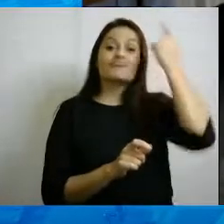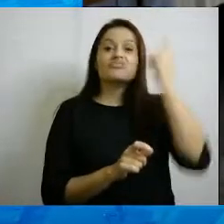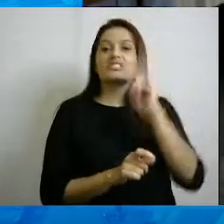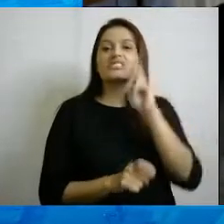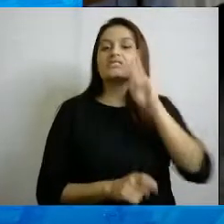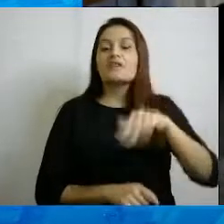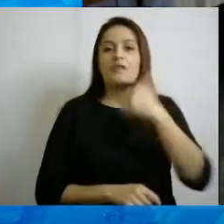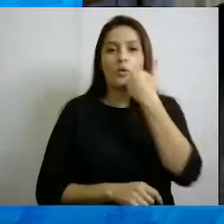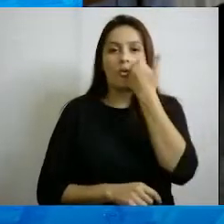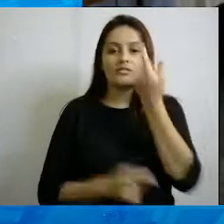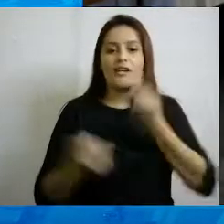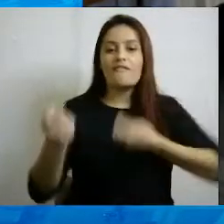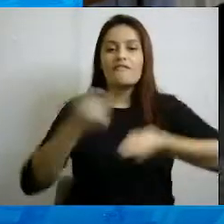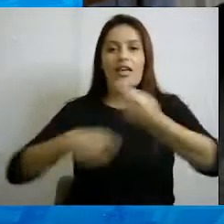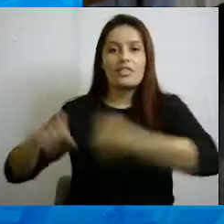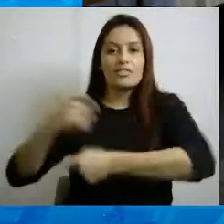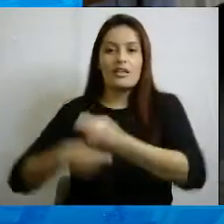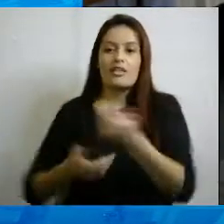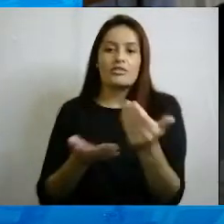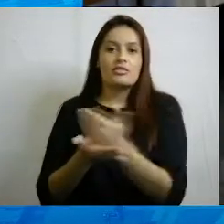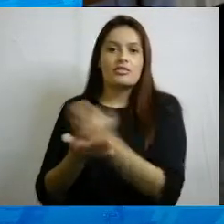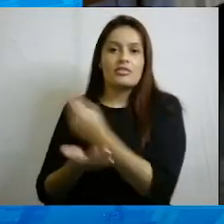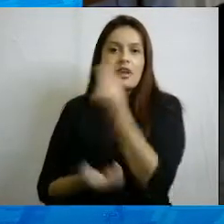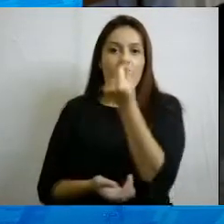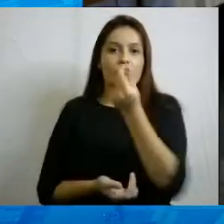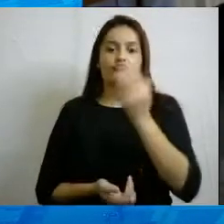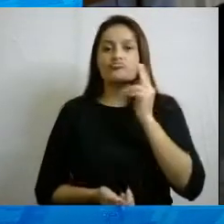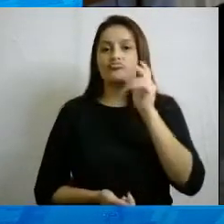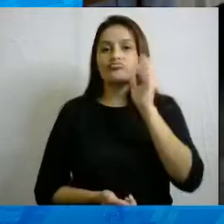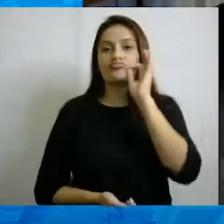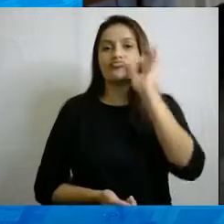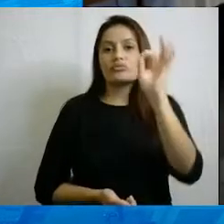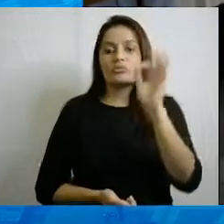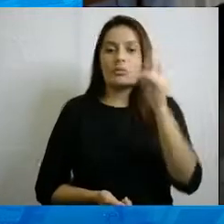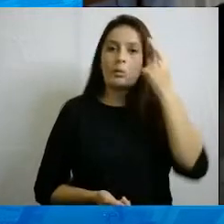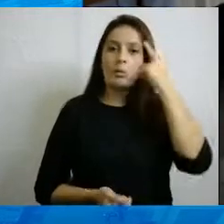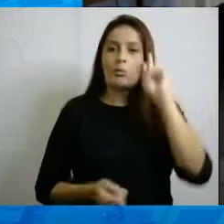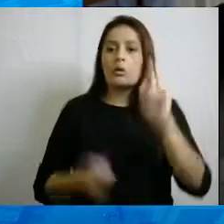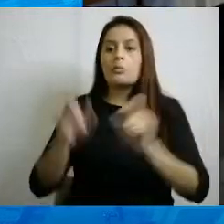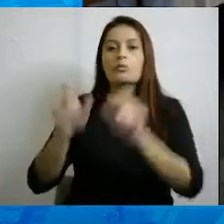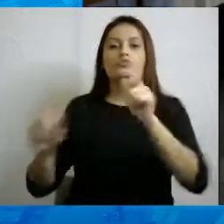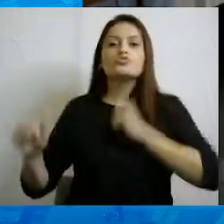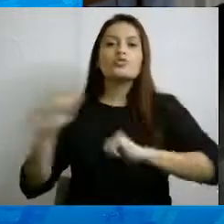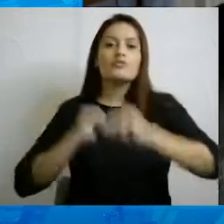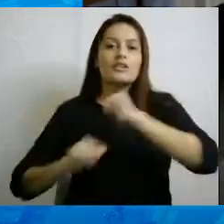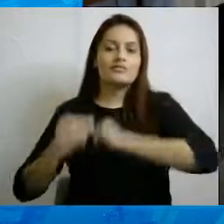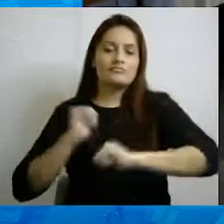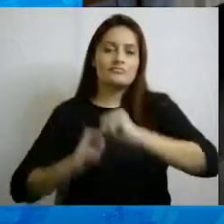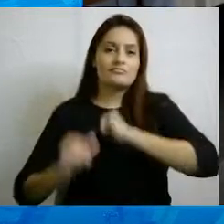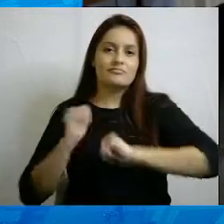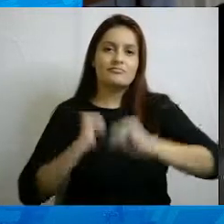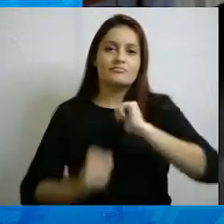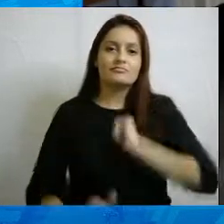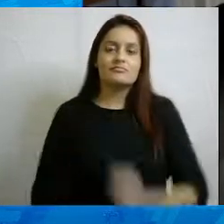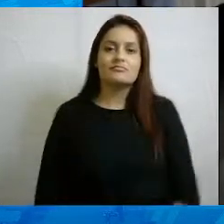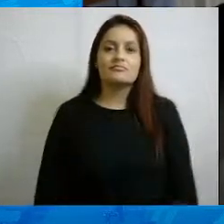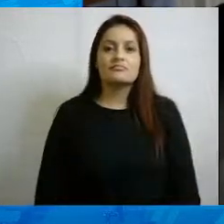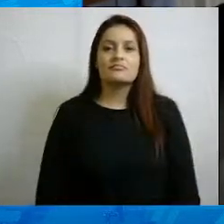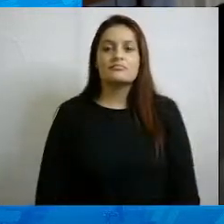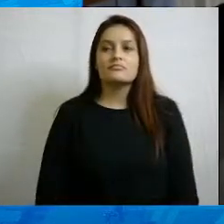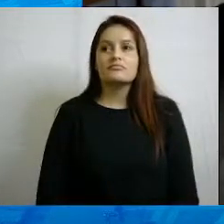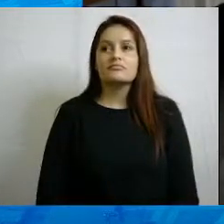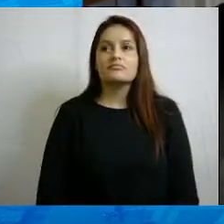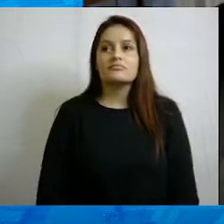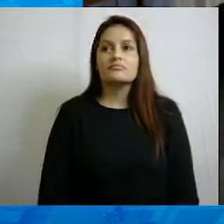inescrupulosa, finalmente, porque gana mucho dinero con este tema, pero en desmedro de estas familias, porque uno dice, bueno, pero que vienen en su parcela, ¿no?